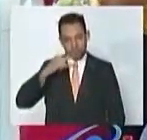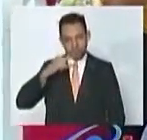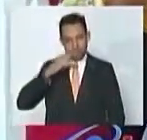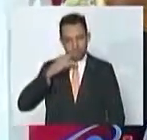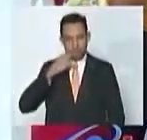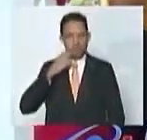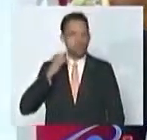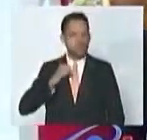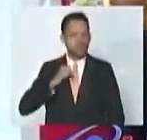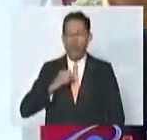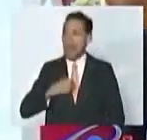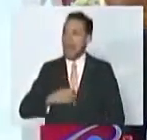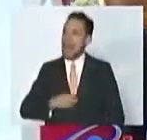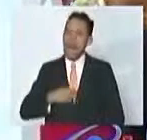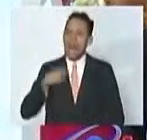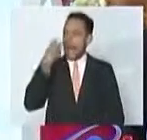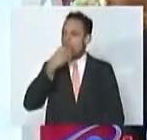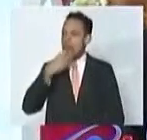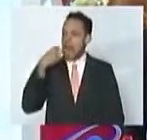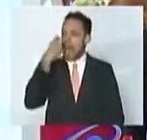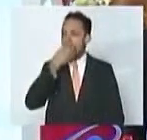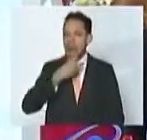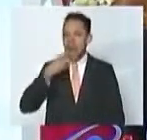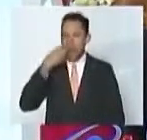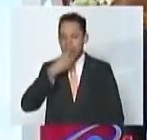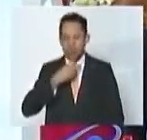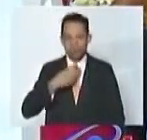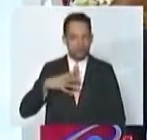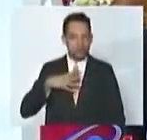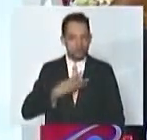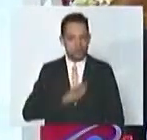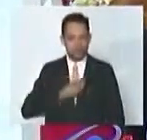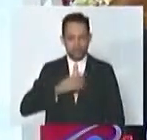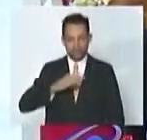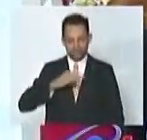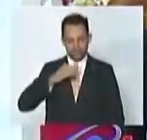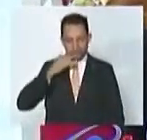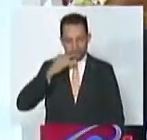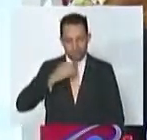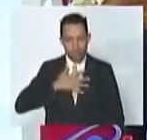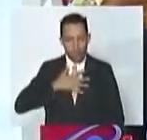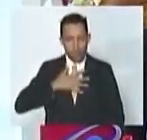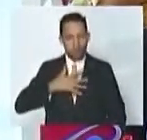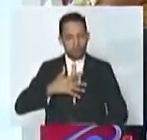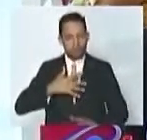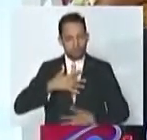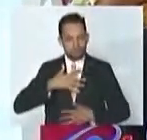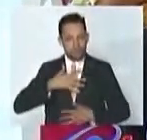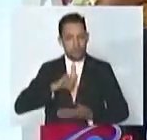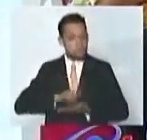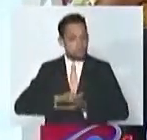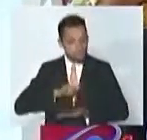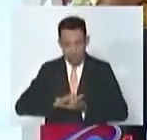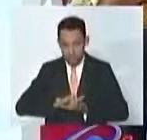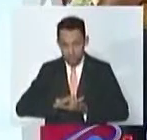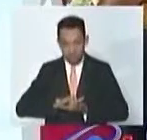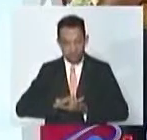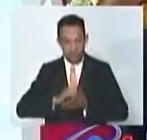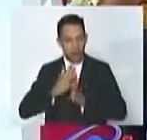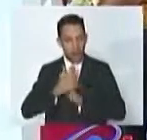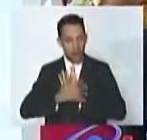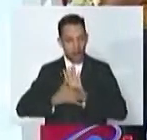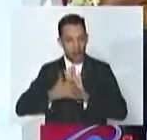vocal, ¿cierto? También. Cuando no sabemos respirar, entonces no tenemos la misma